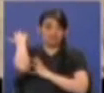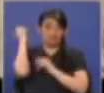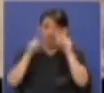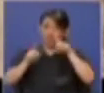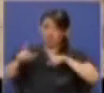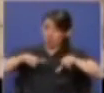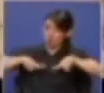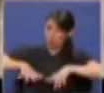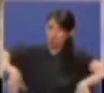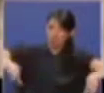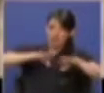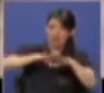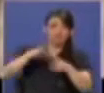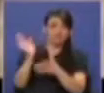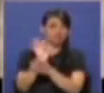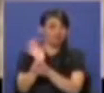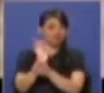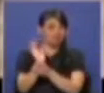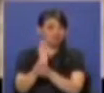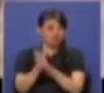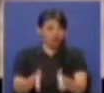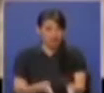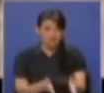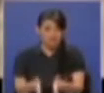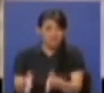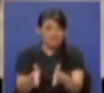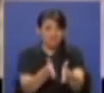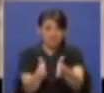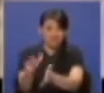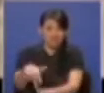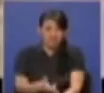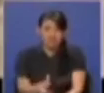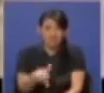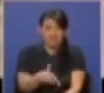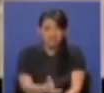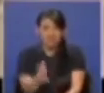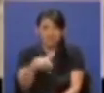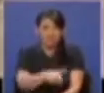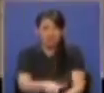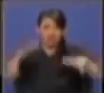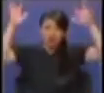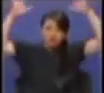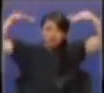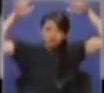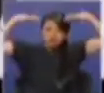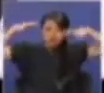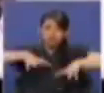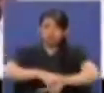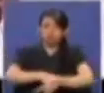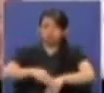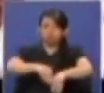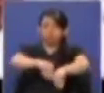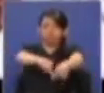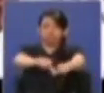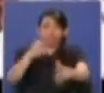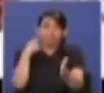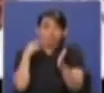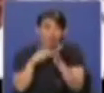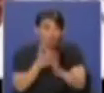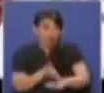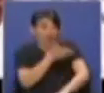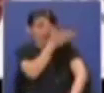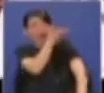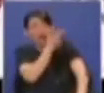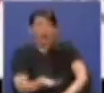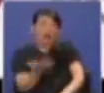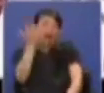de Zamora Chinchipe, las carreteras eran de tierra y en cada invierno se destrozaban. Para pasar de allá acá a la ciudad